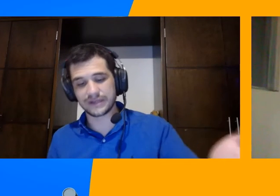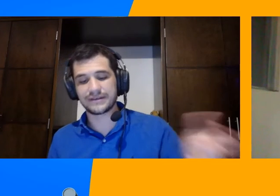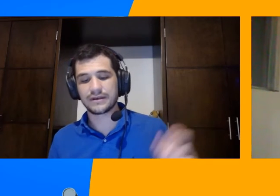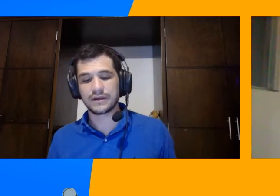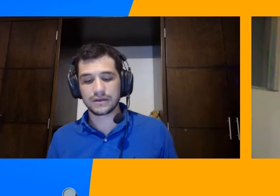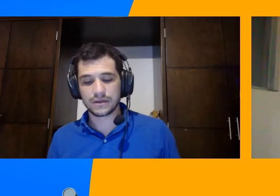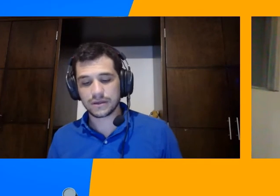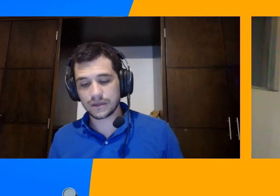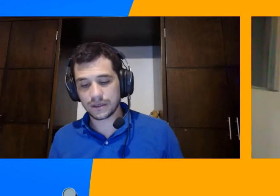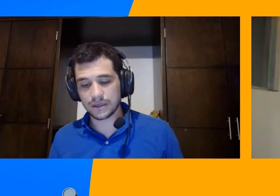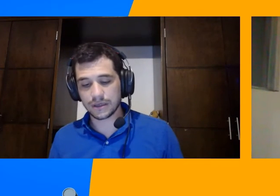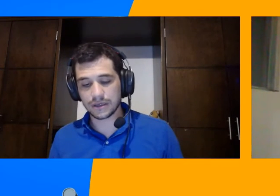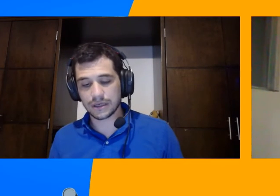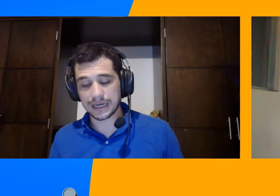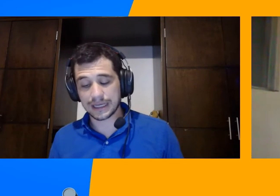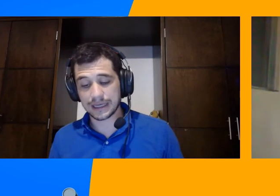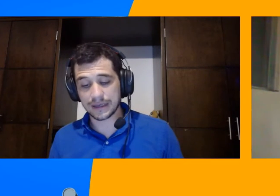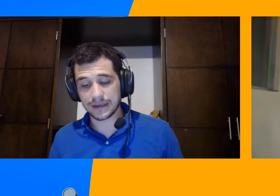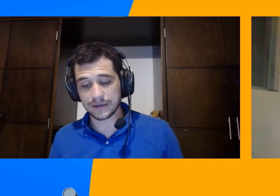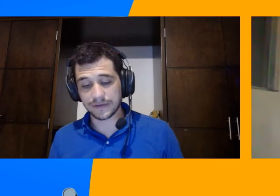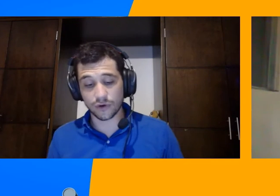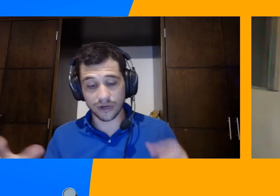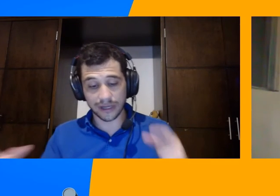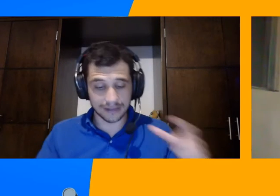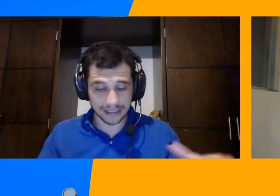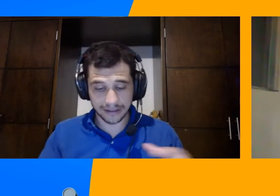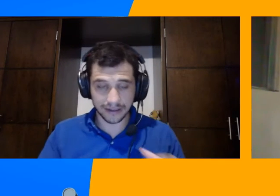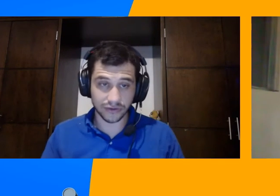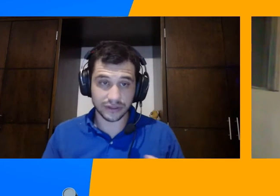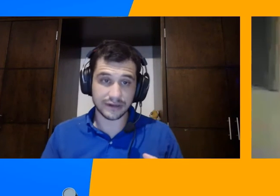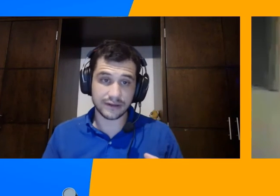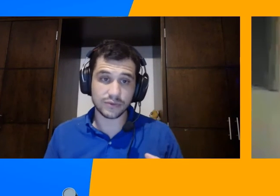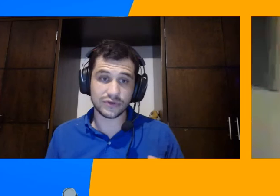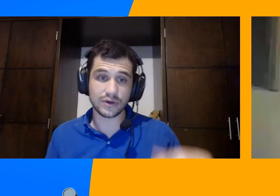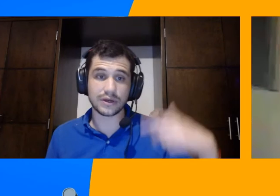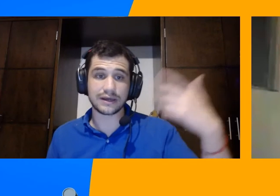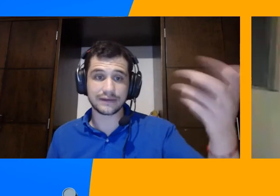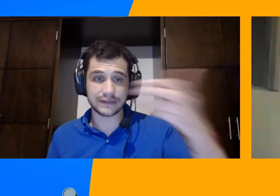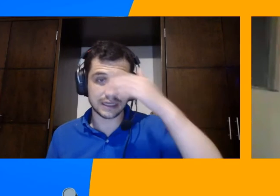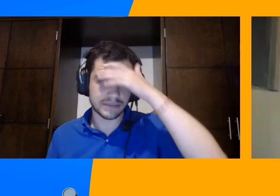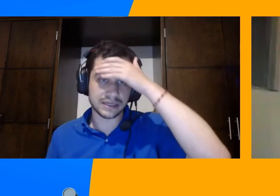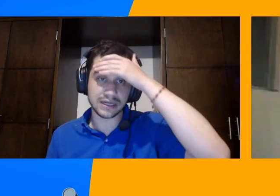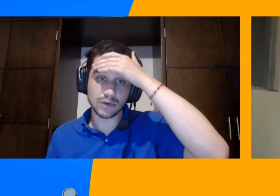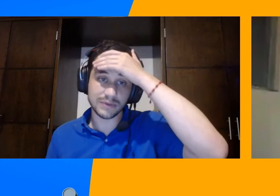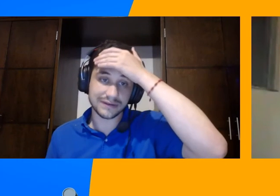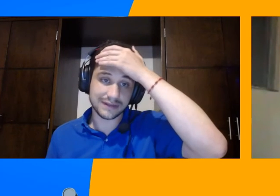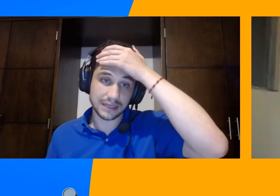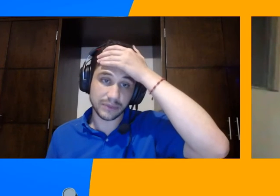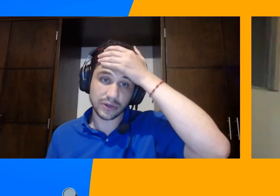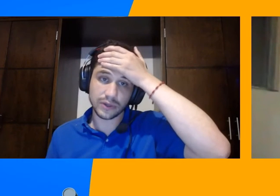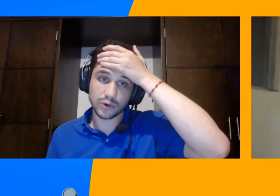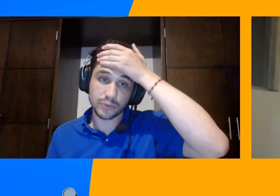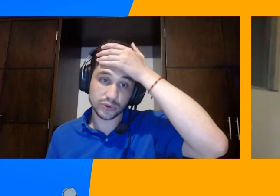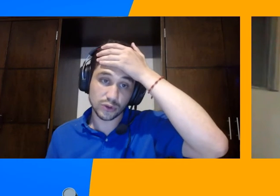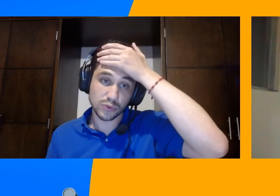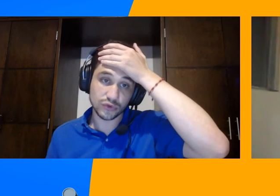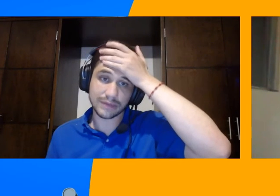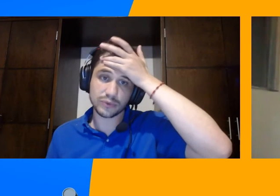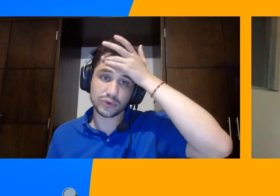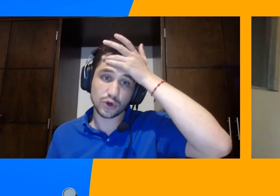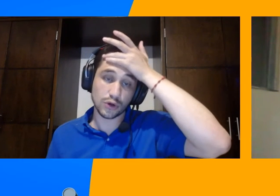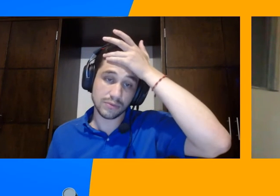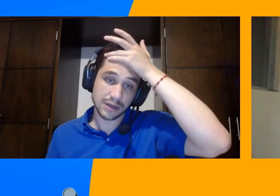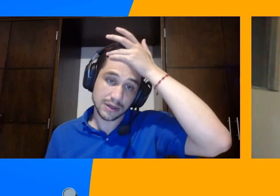invitación es a que se conecten a las redes sociales del museo, a que entren a la página web que es